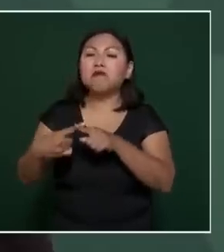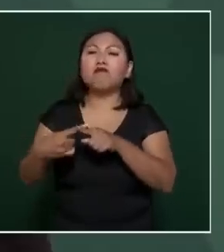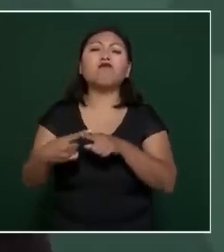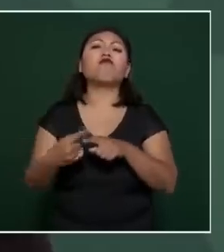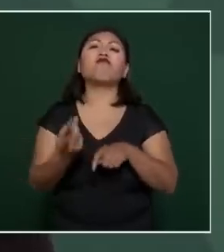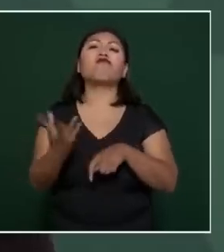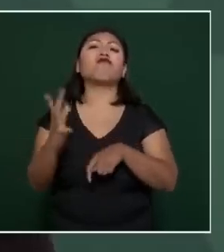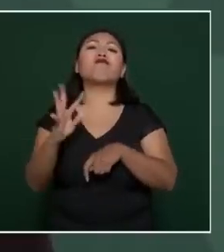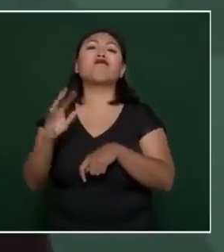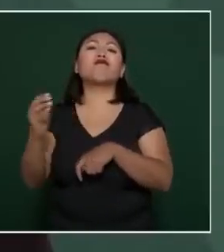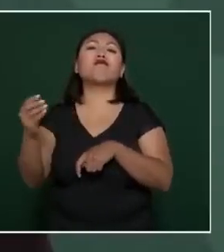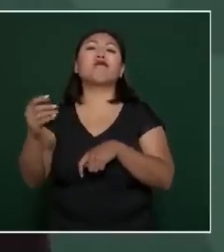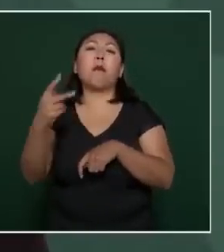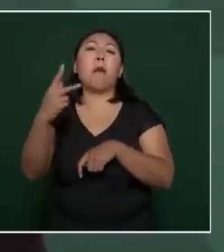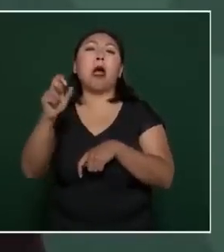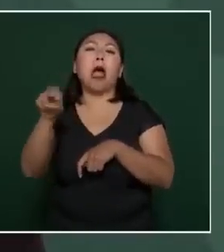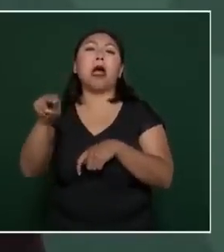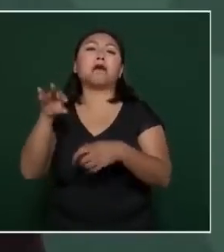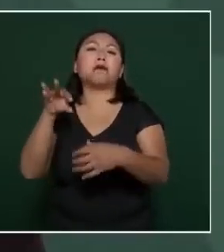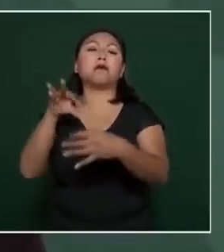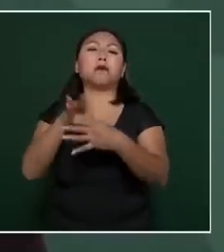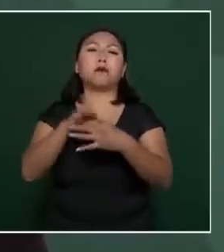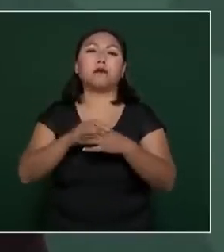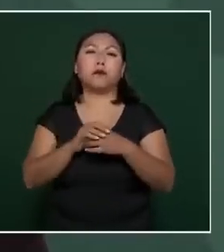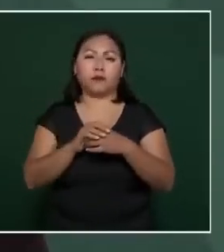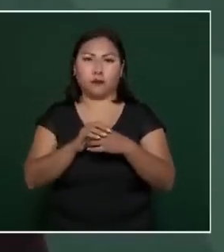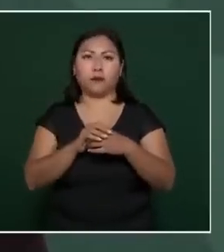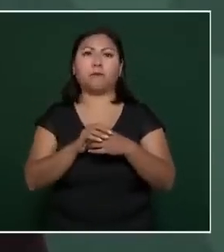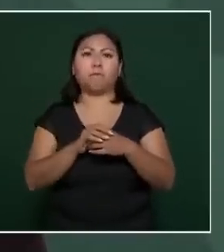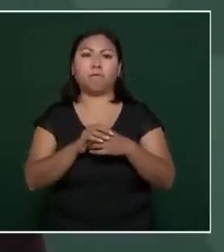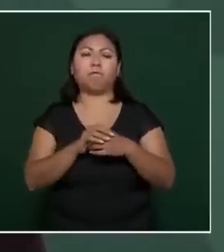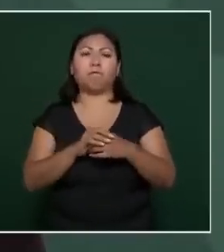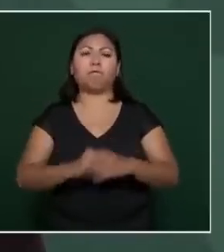aunque repito, deben de haber excepciones.